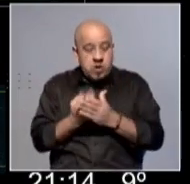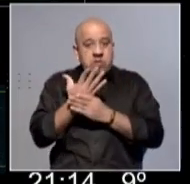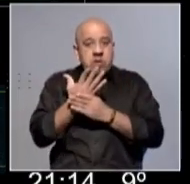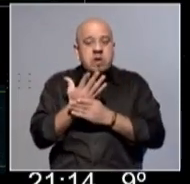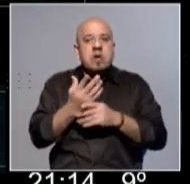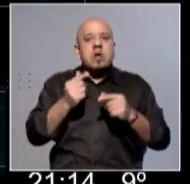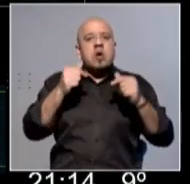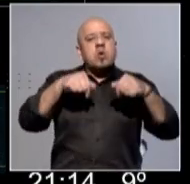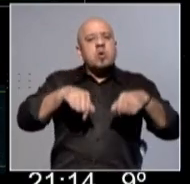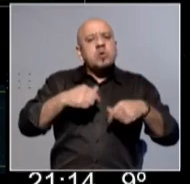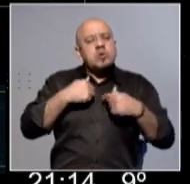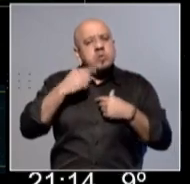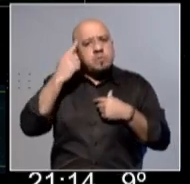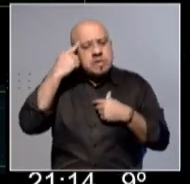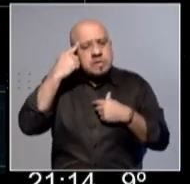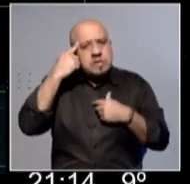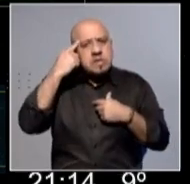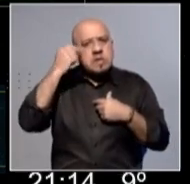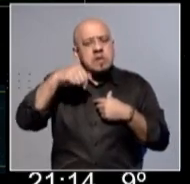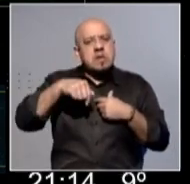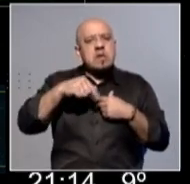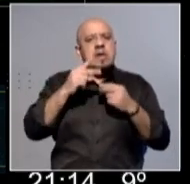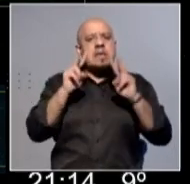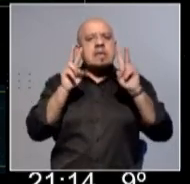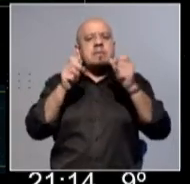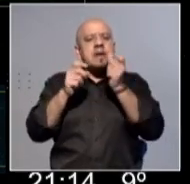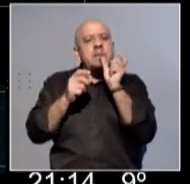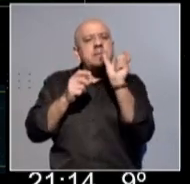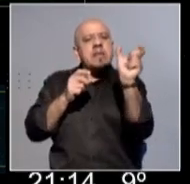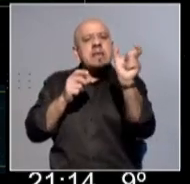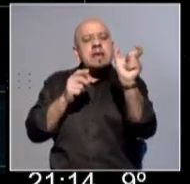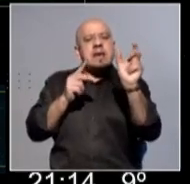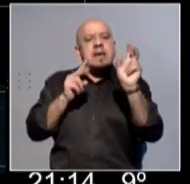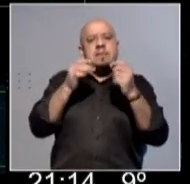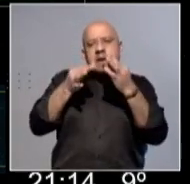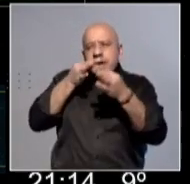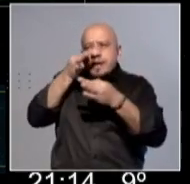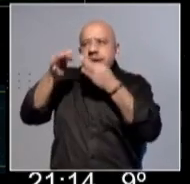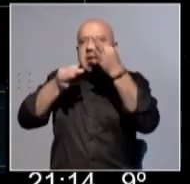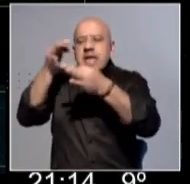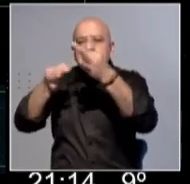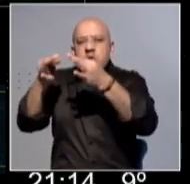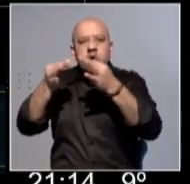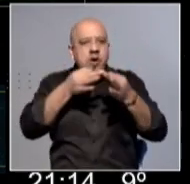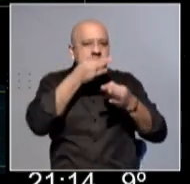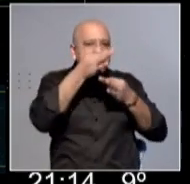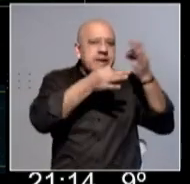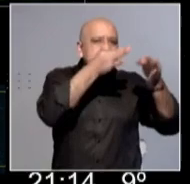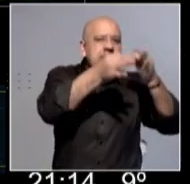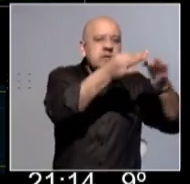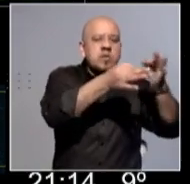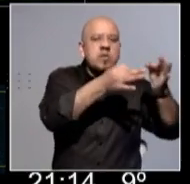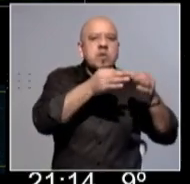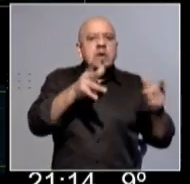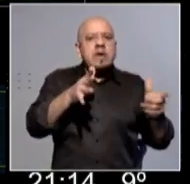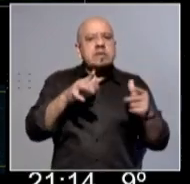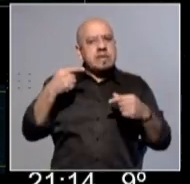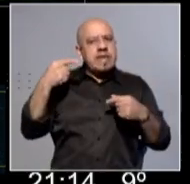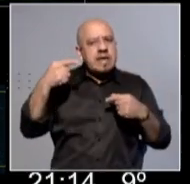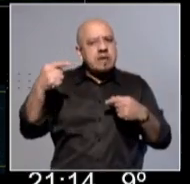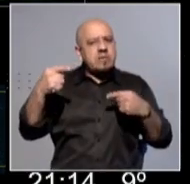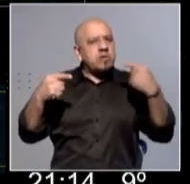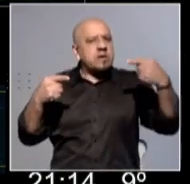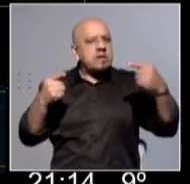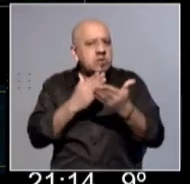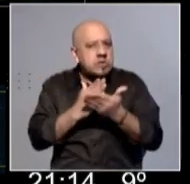yo hoy lo pensé si el término del relato o los relatos tenían siempre una connotación negativa. Lo que